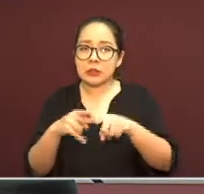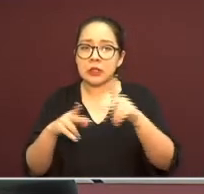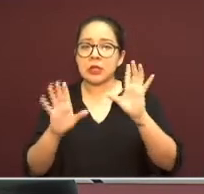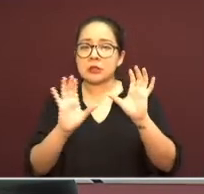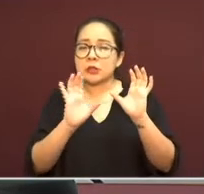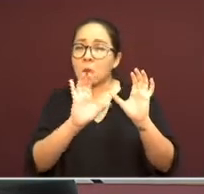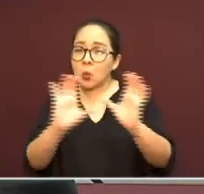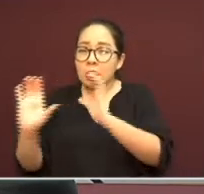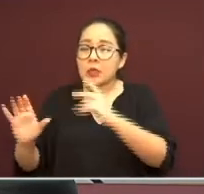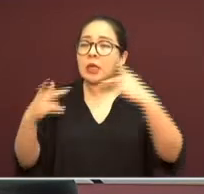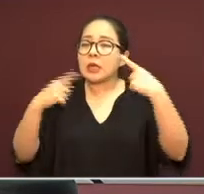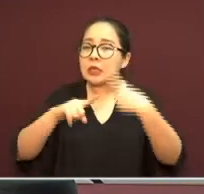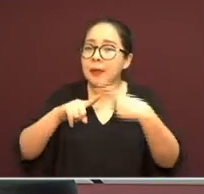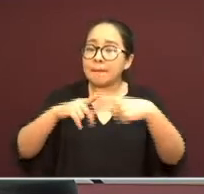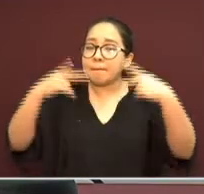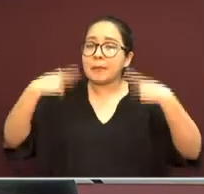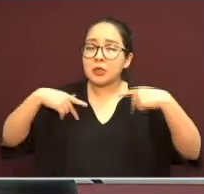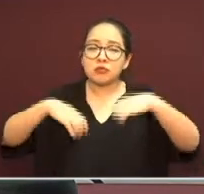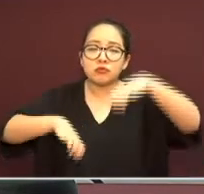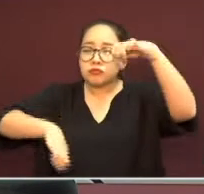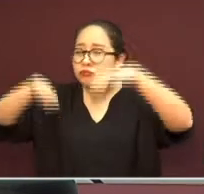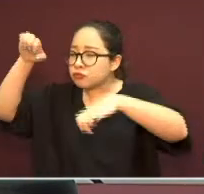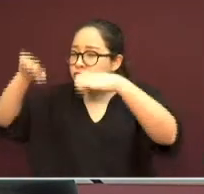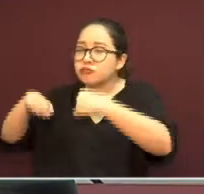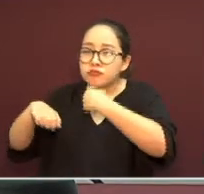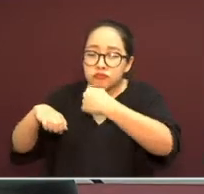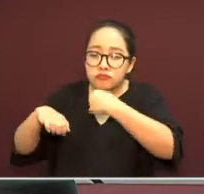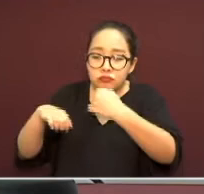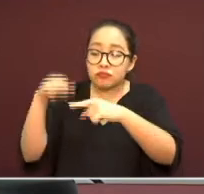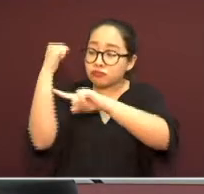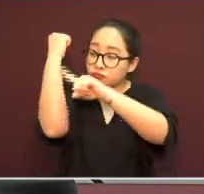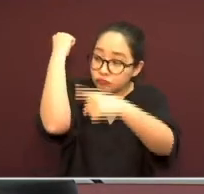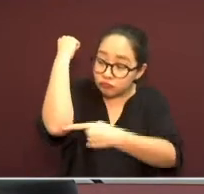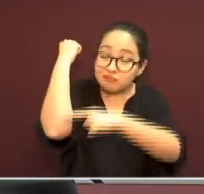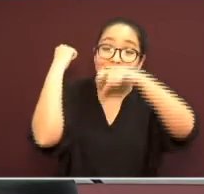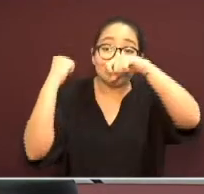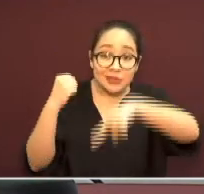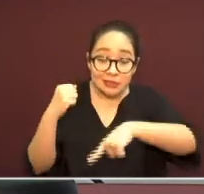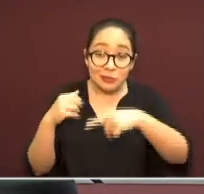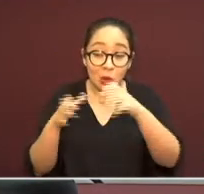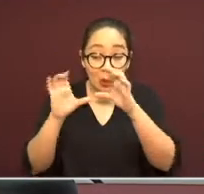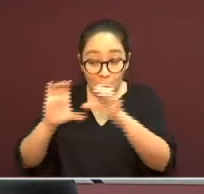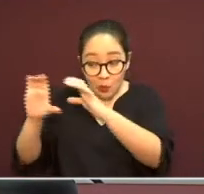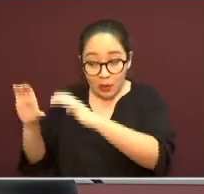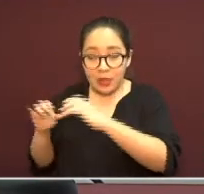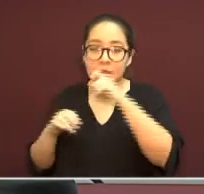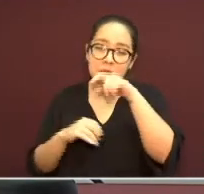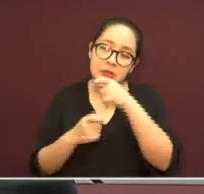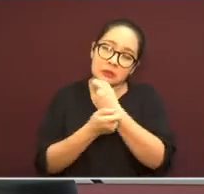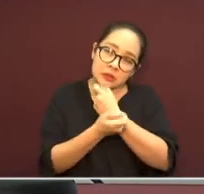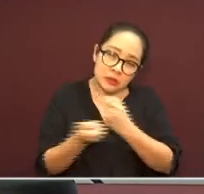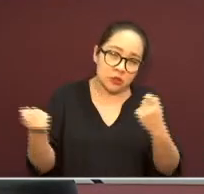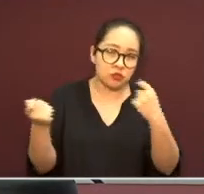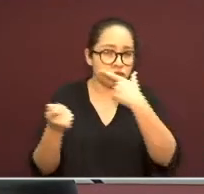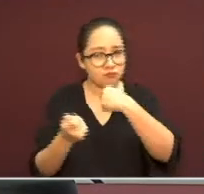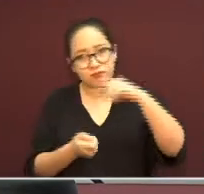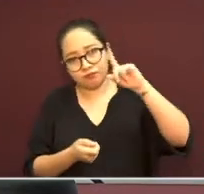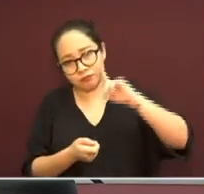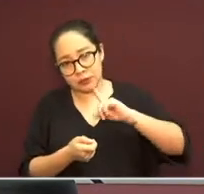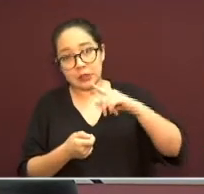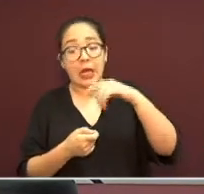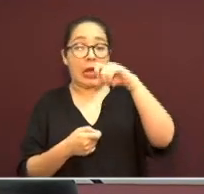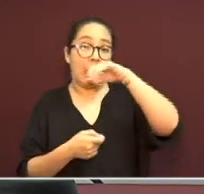y más las embarazadas así como niños y adultos con